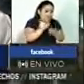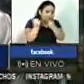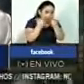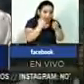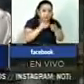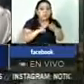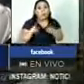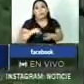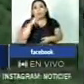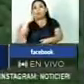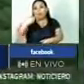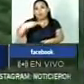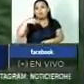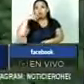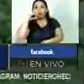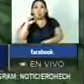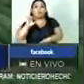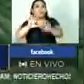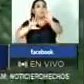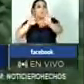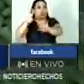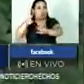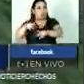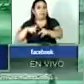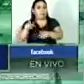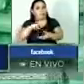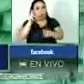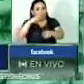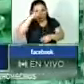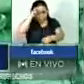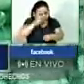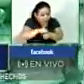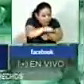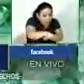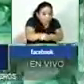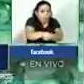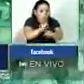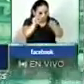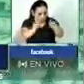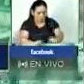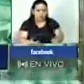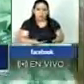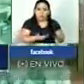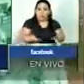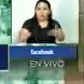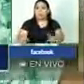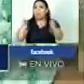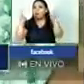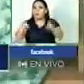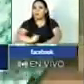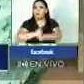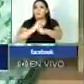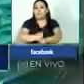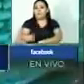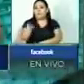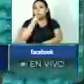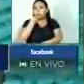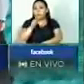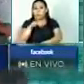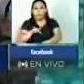H59 y 100 libras de fertilizante, con el objetivo de garantizar la seguridad alimentaria en El Salvador,